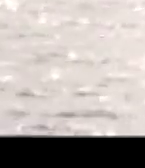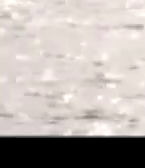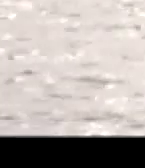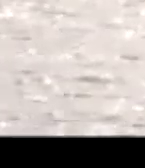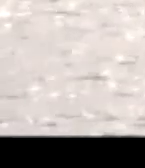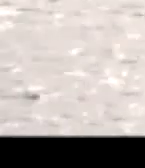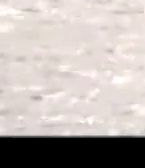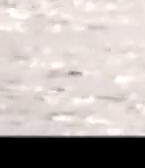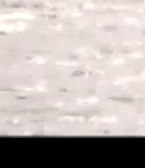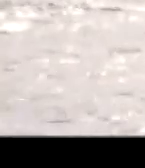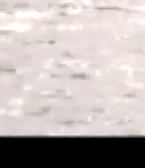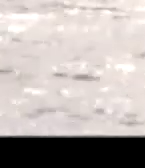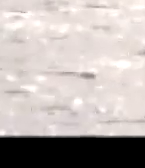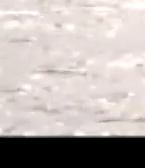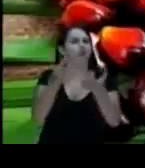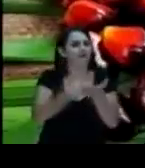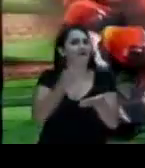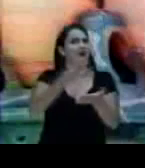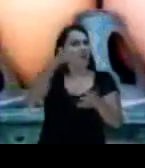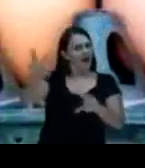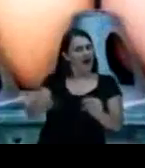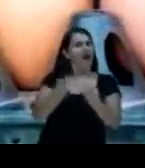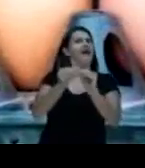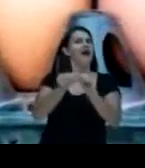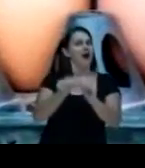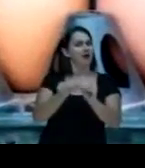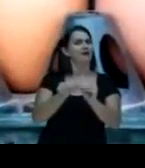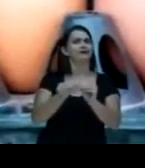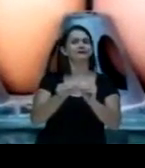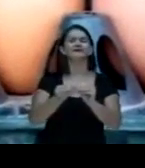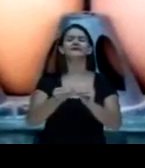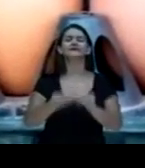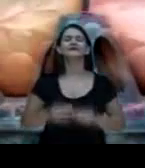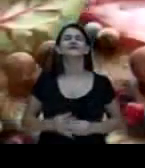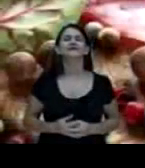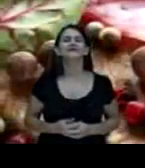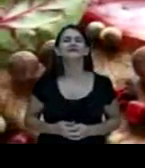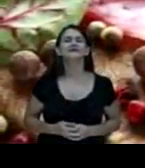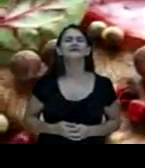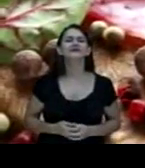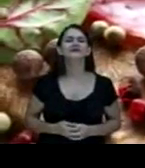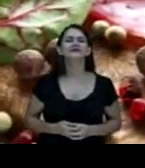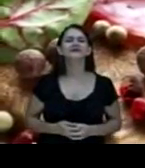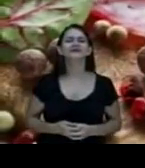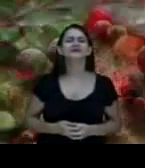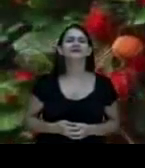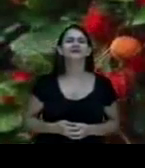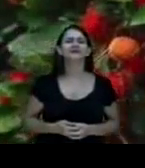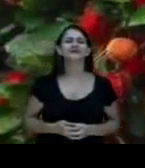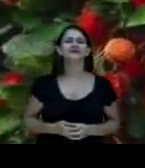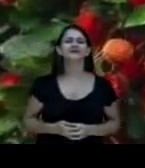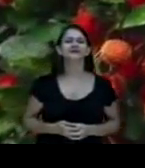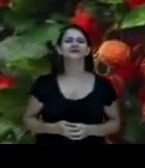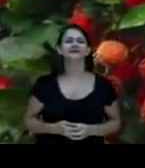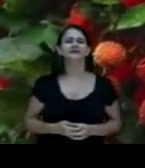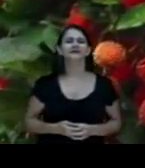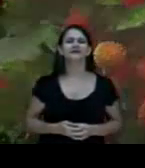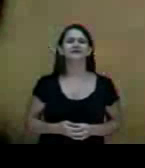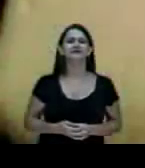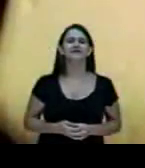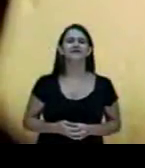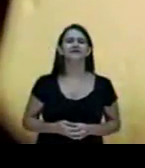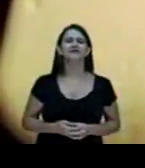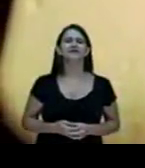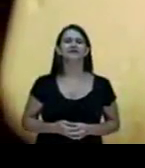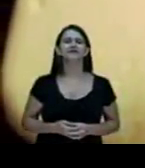Zeledón. Ampliar nuestra oferta productiva o ampliar o mejorar la oferta actual. Entonces han